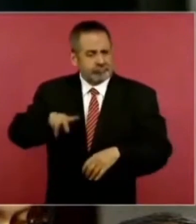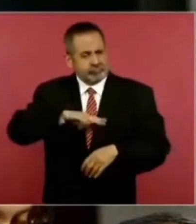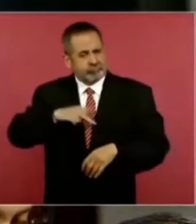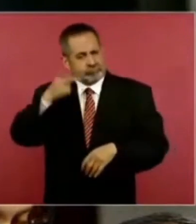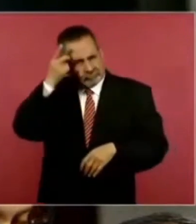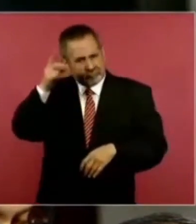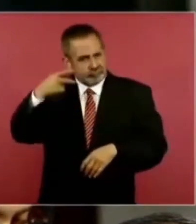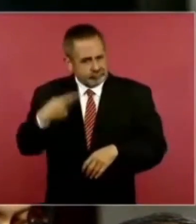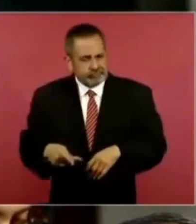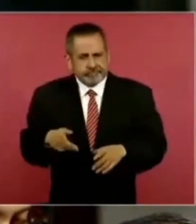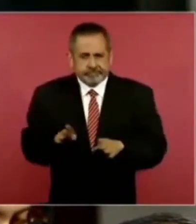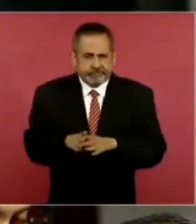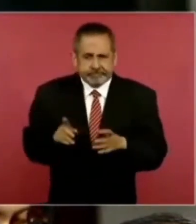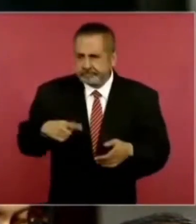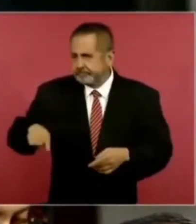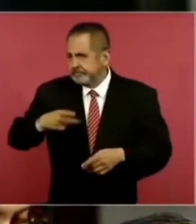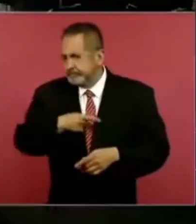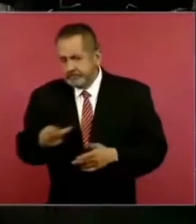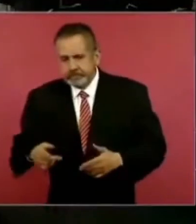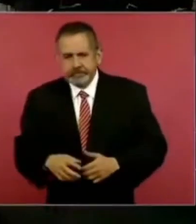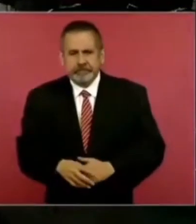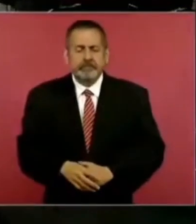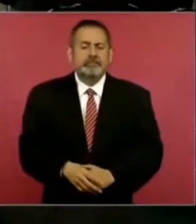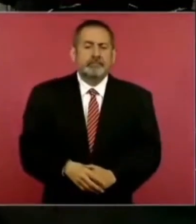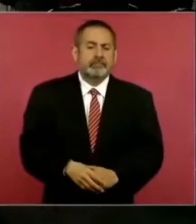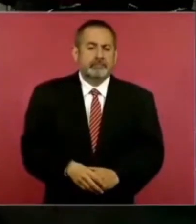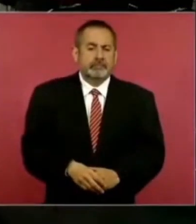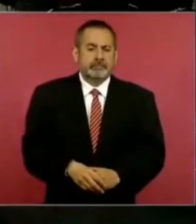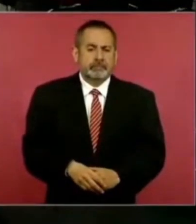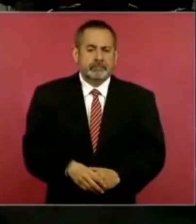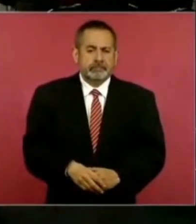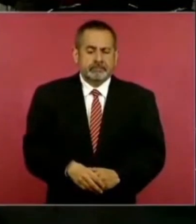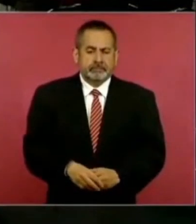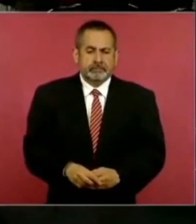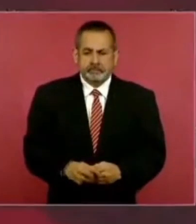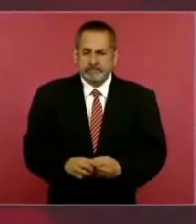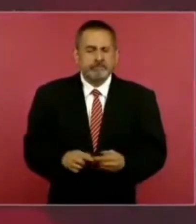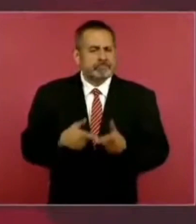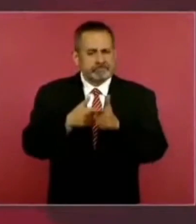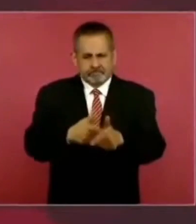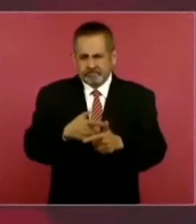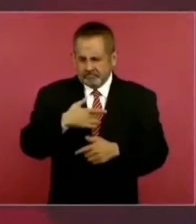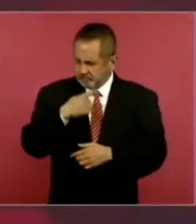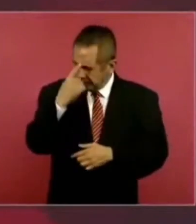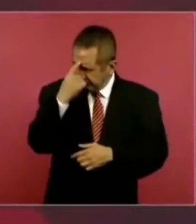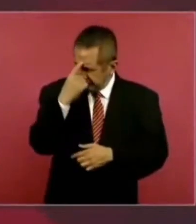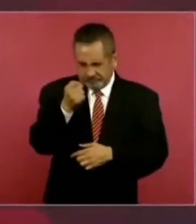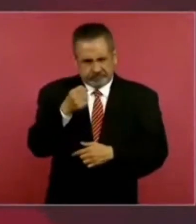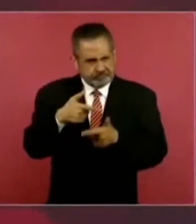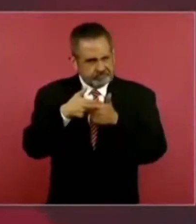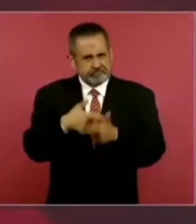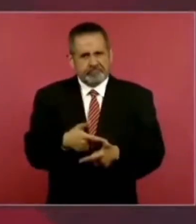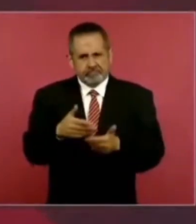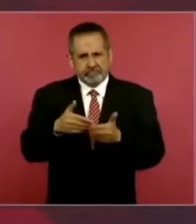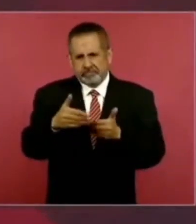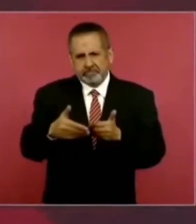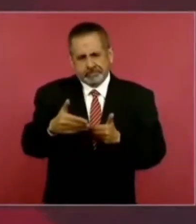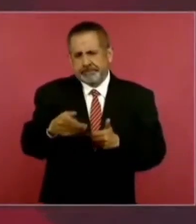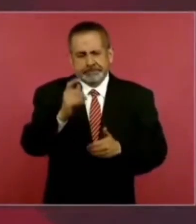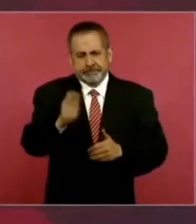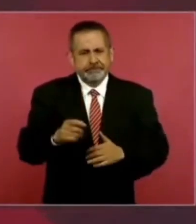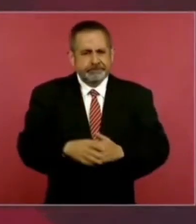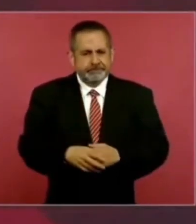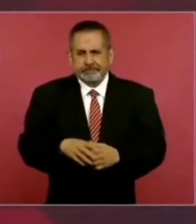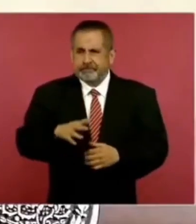y, por supuesto, de los que menos tienen. No, vamos a continuar. Estamos convencidos que lo que más